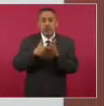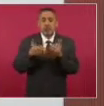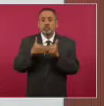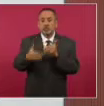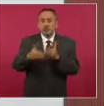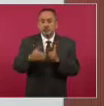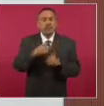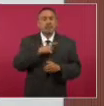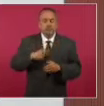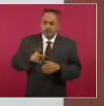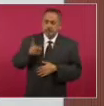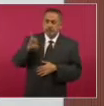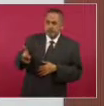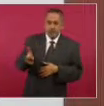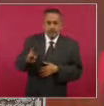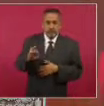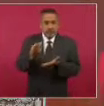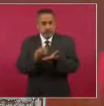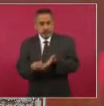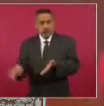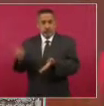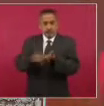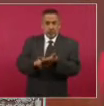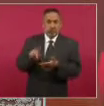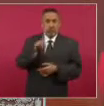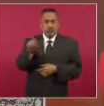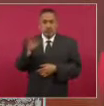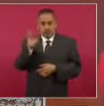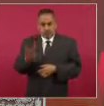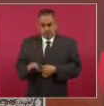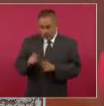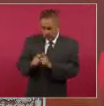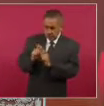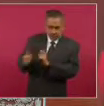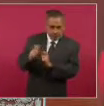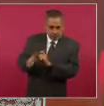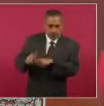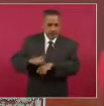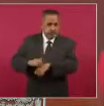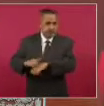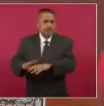debían pagar 100% más que una jornada normal.